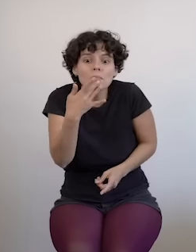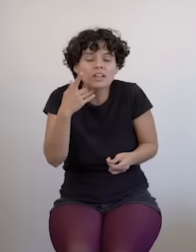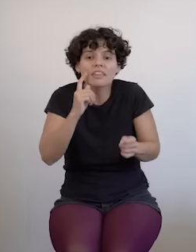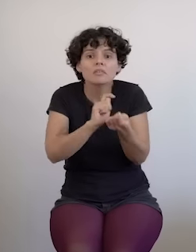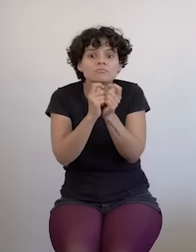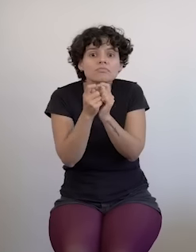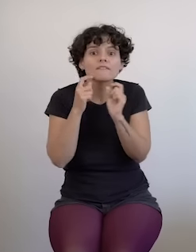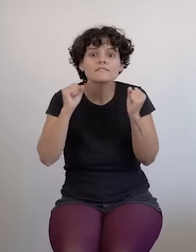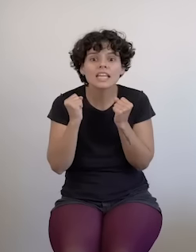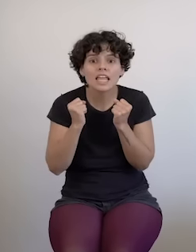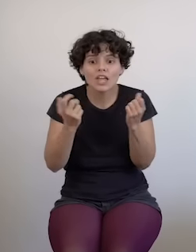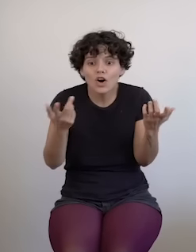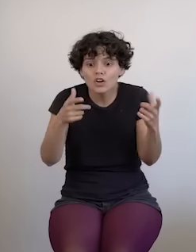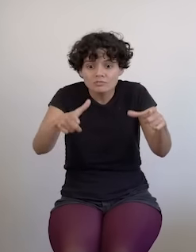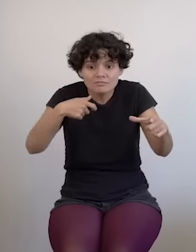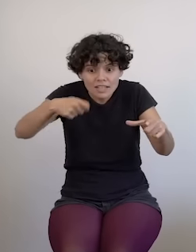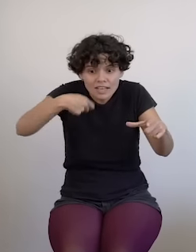La tenía.